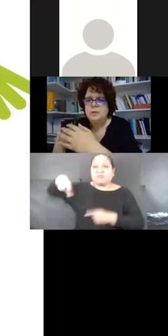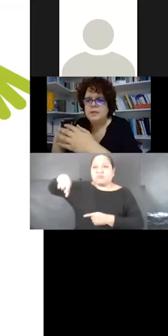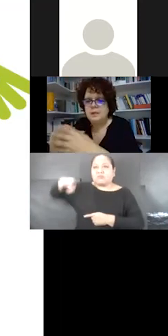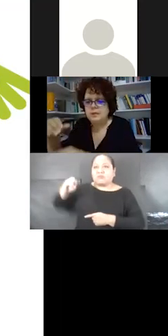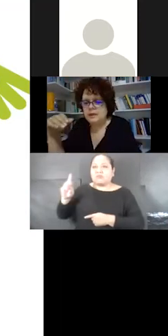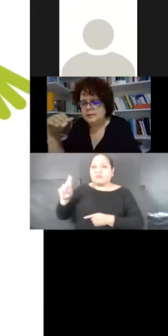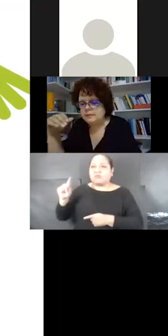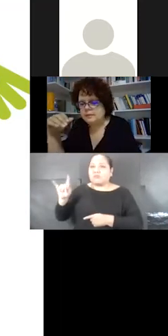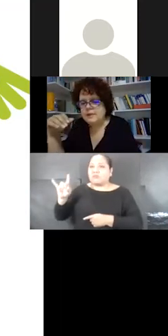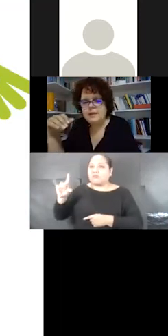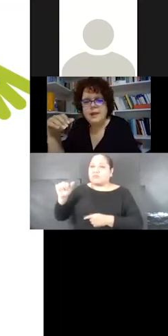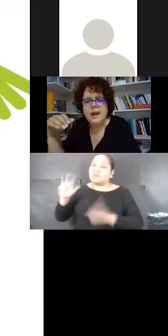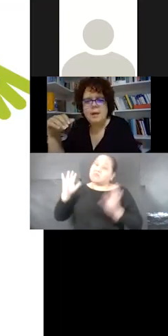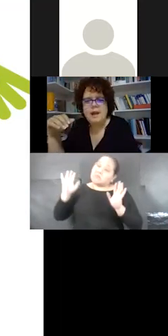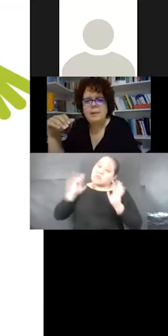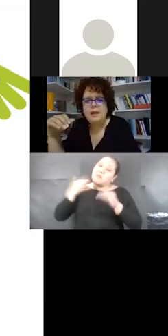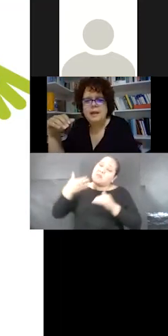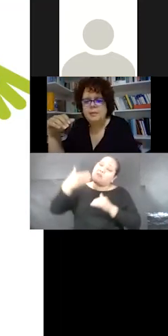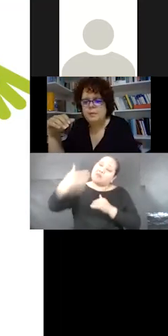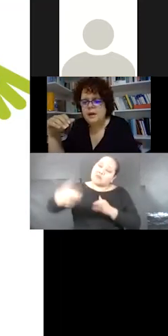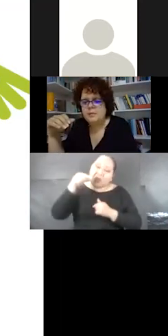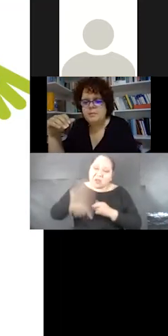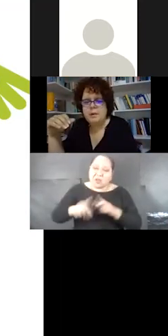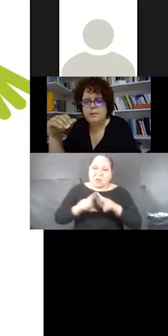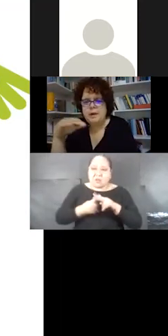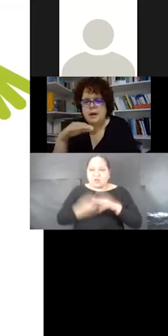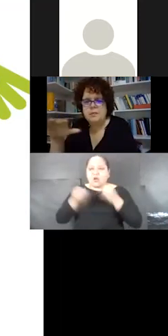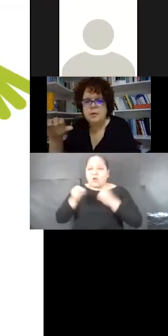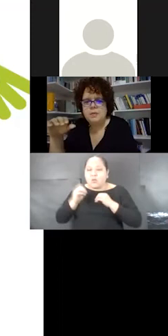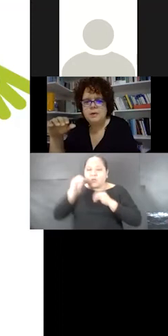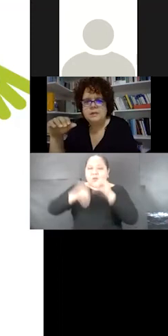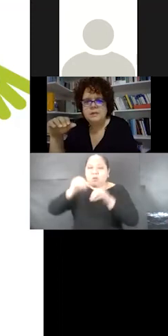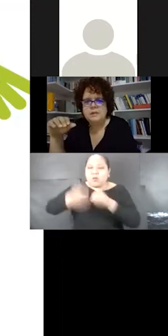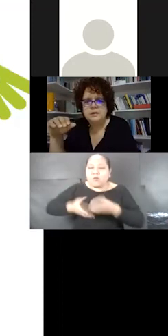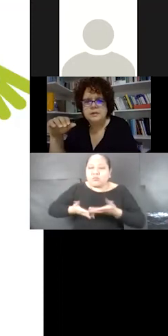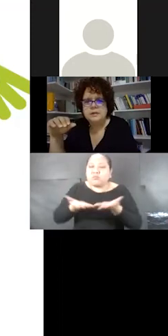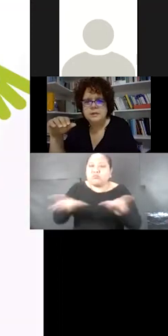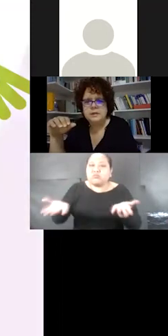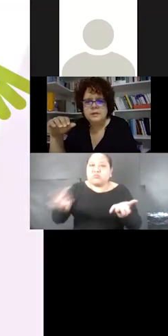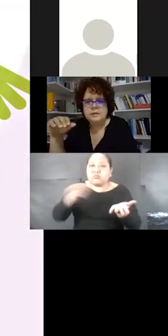momento empecemos a ver la manera de propagar un poco más esto.